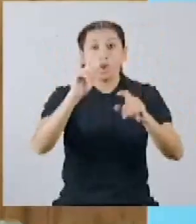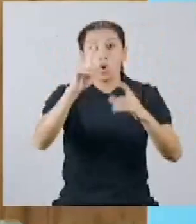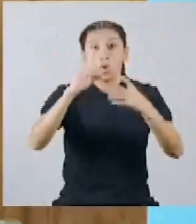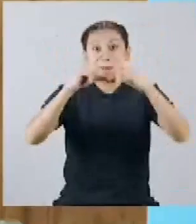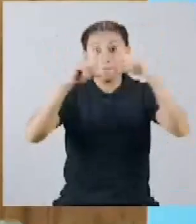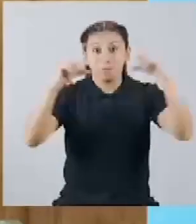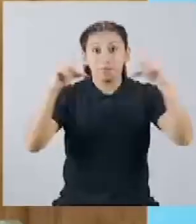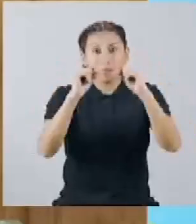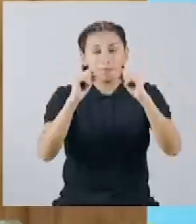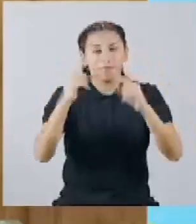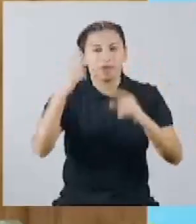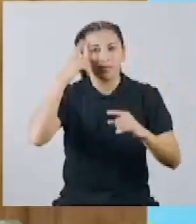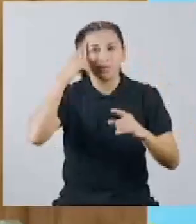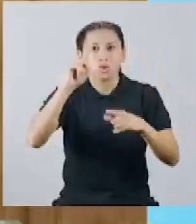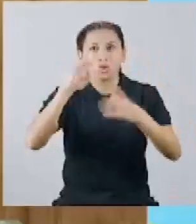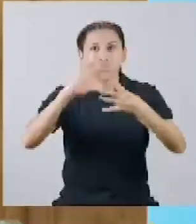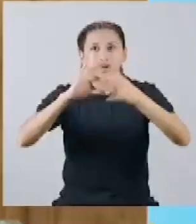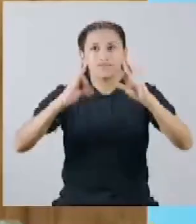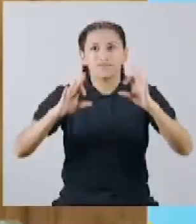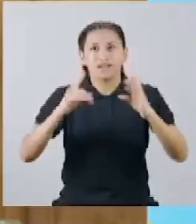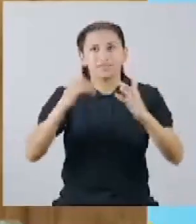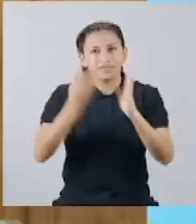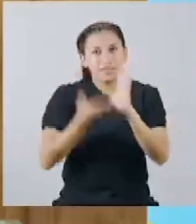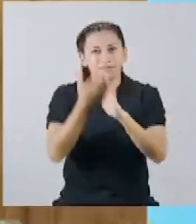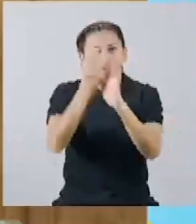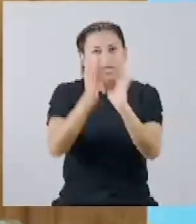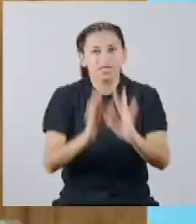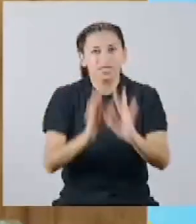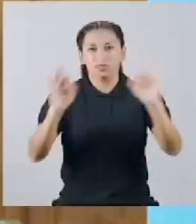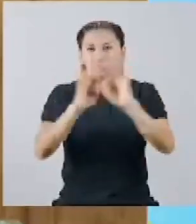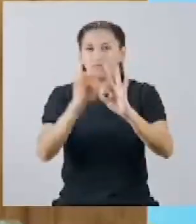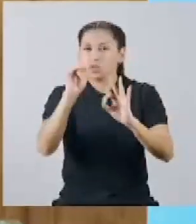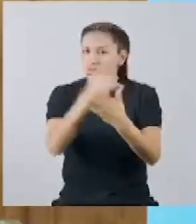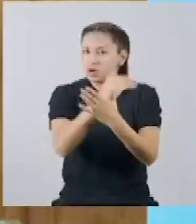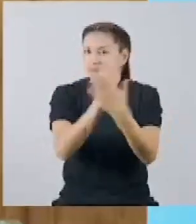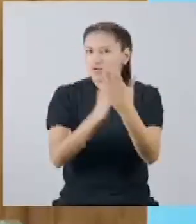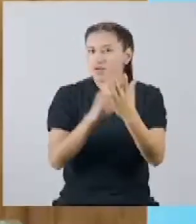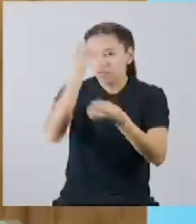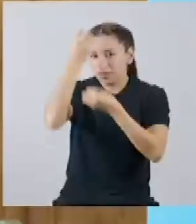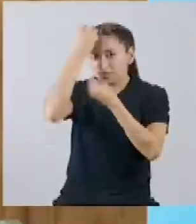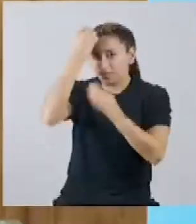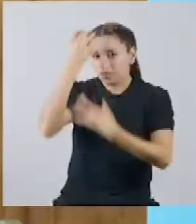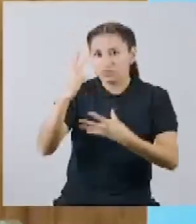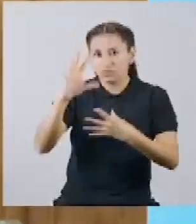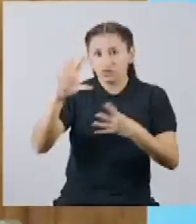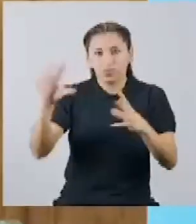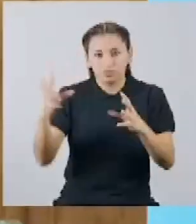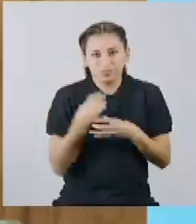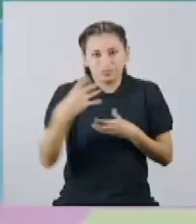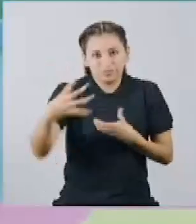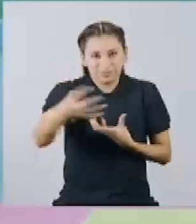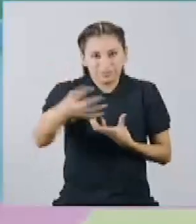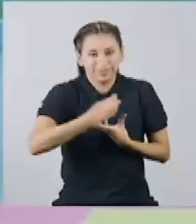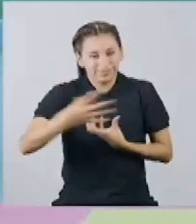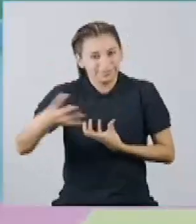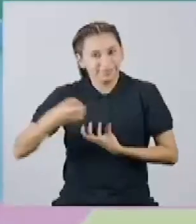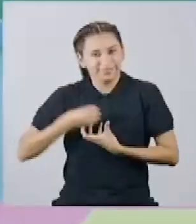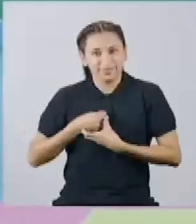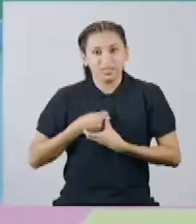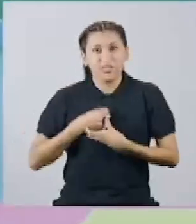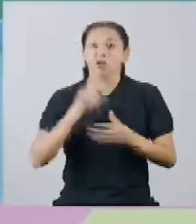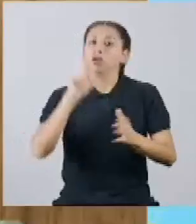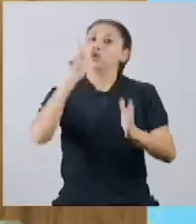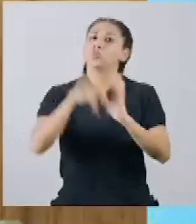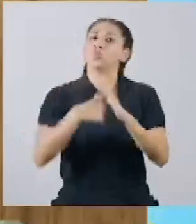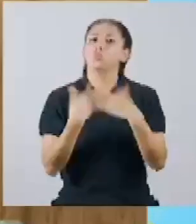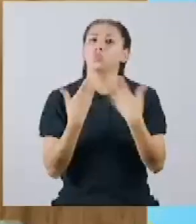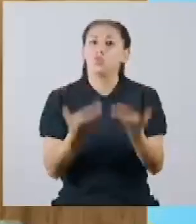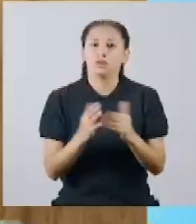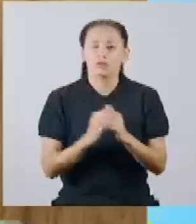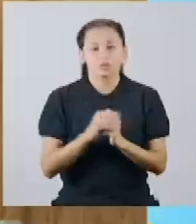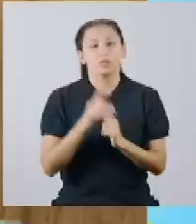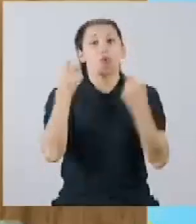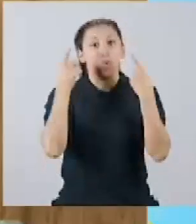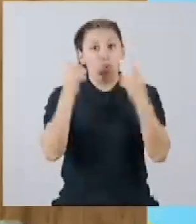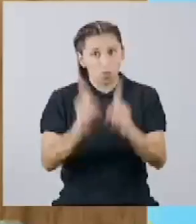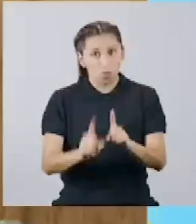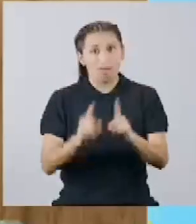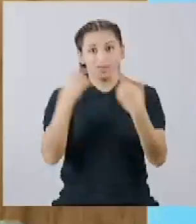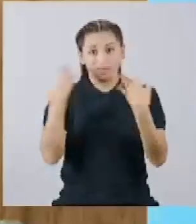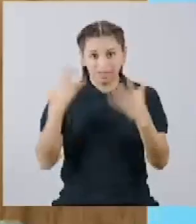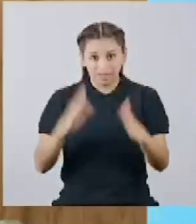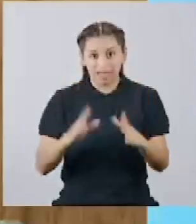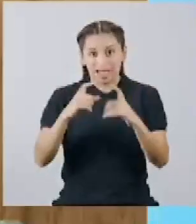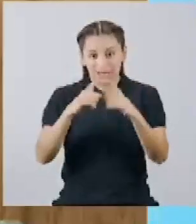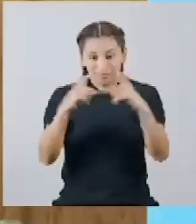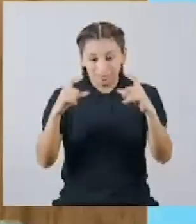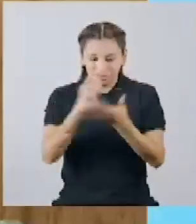le haya parecido importante de un fragmento de la información que hemos recogido. y luego... Una vez que se ha